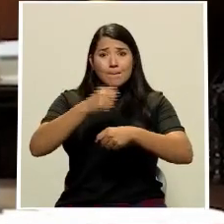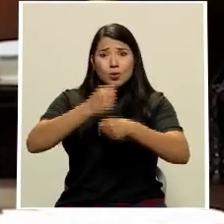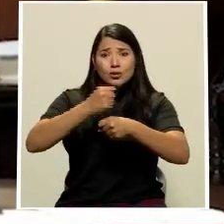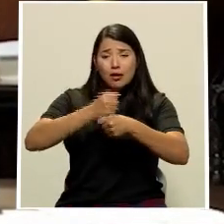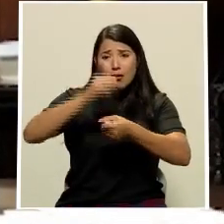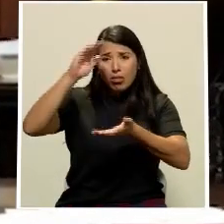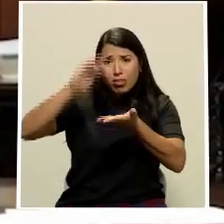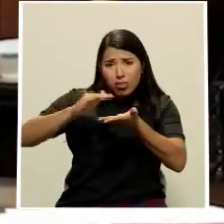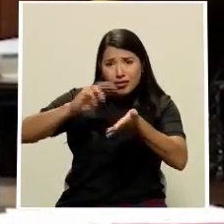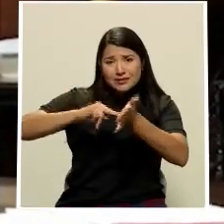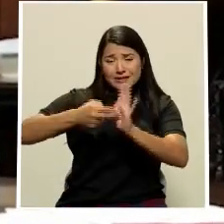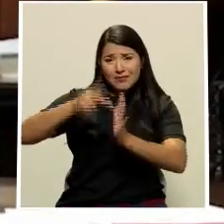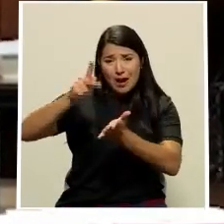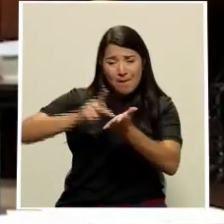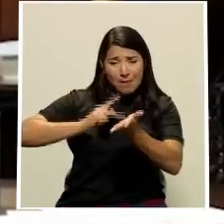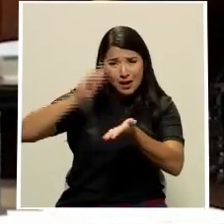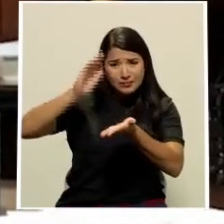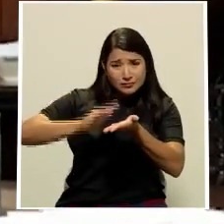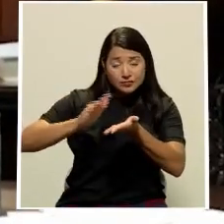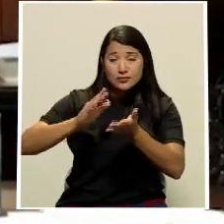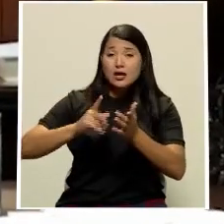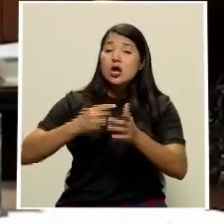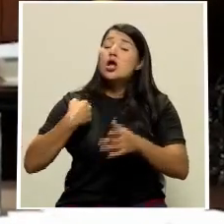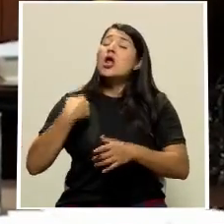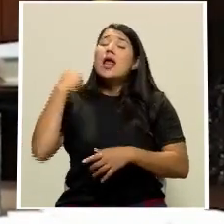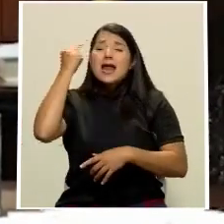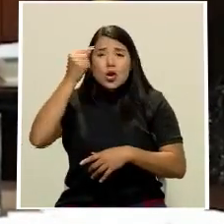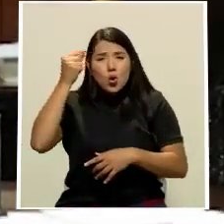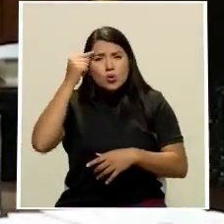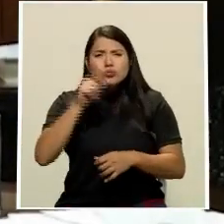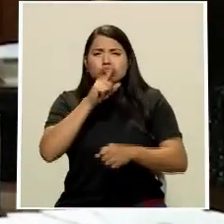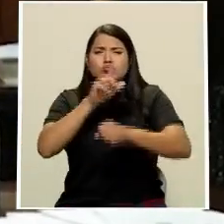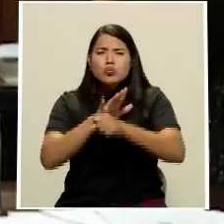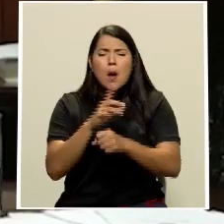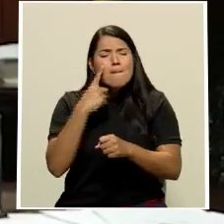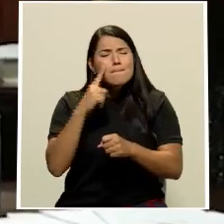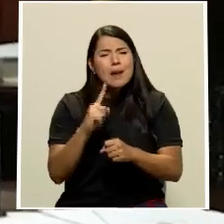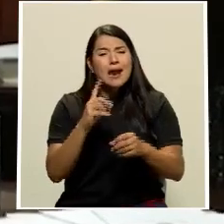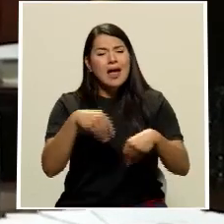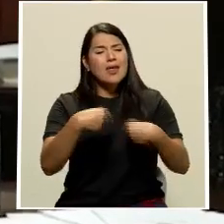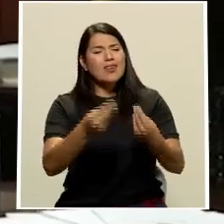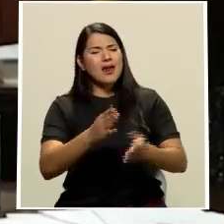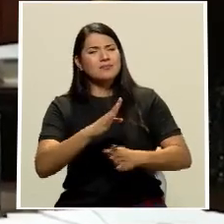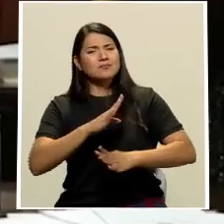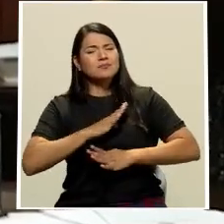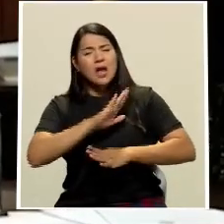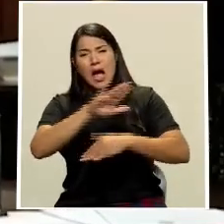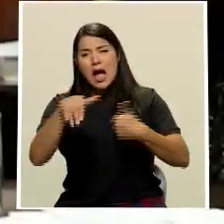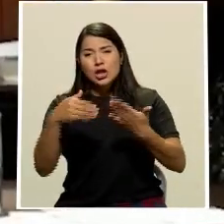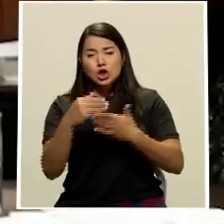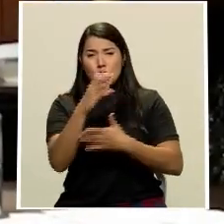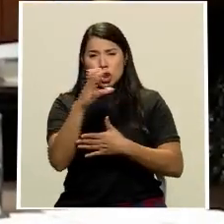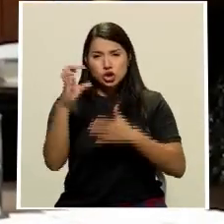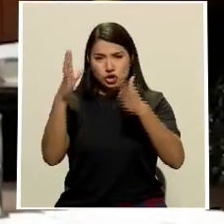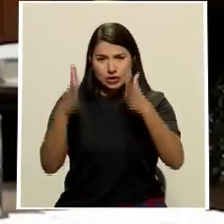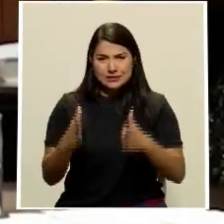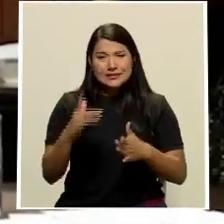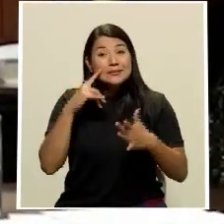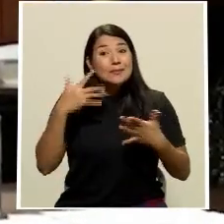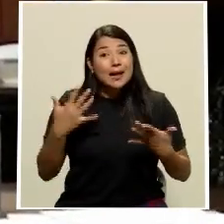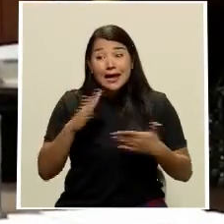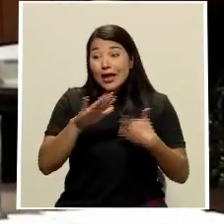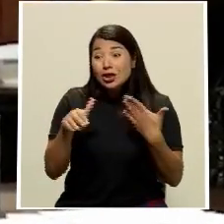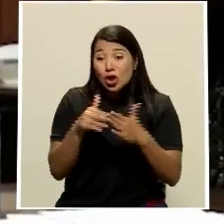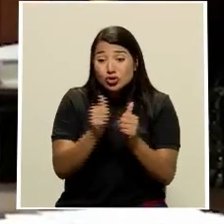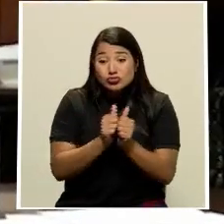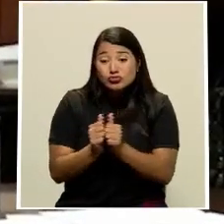gobierno reitera su compromiso de velar por el bienestar de todos los costarricenses para que superemos entre todos juntos